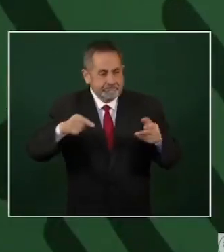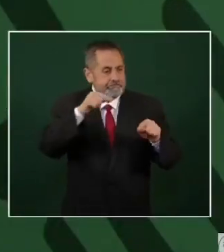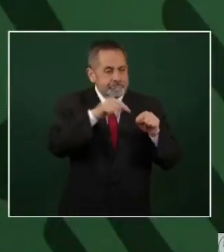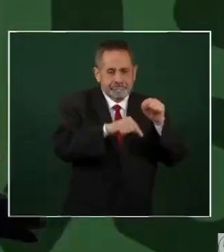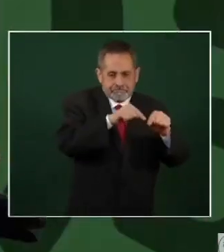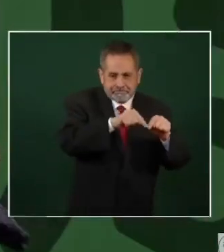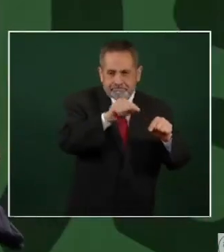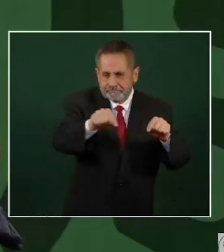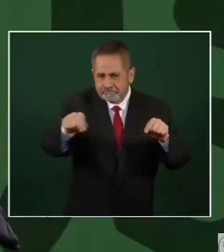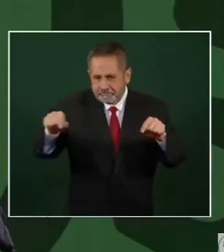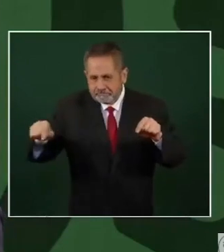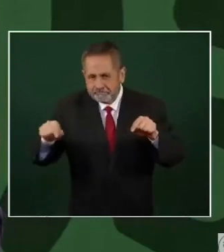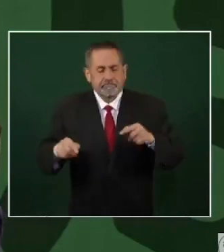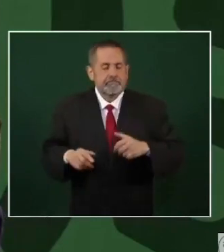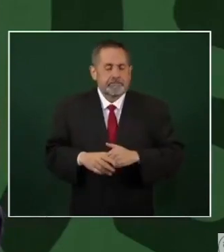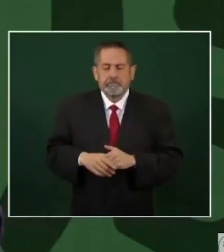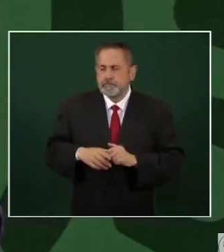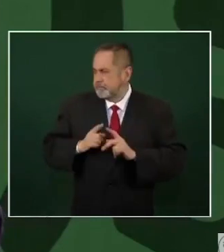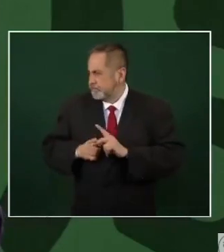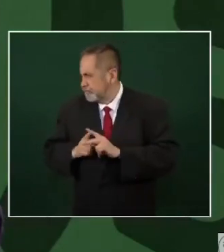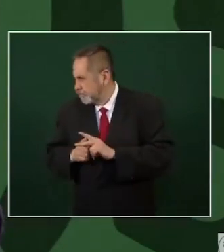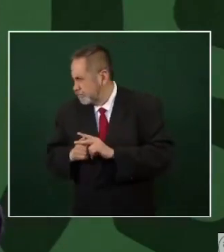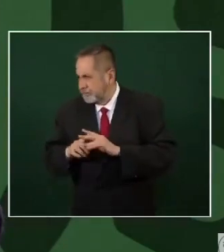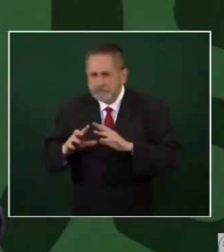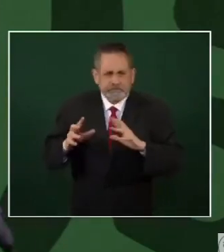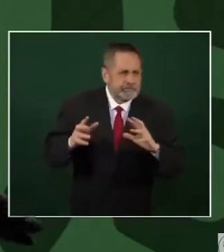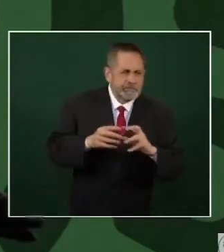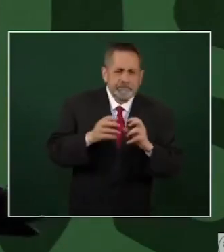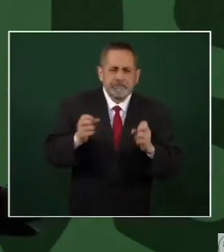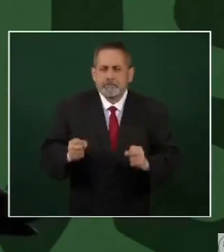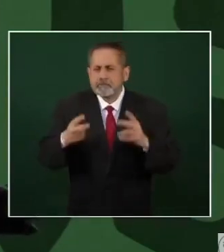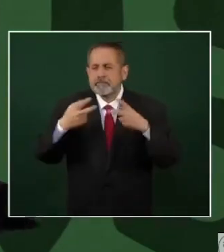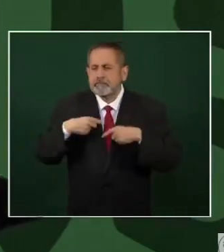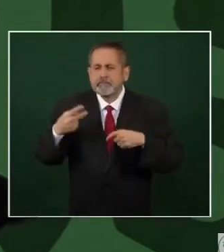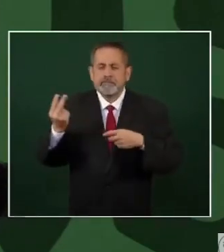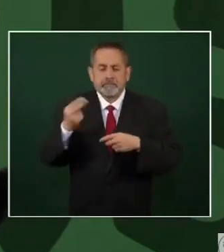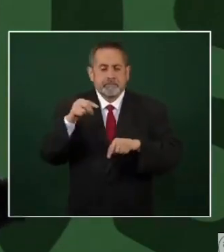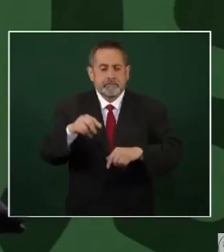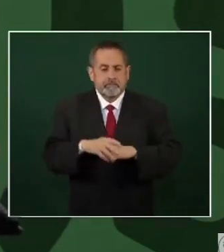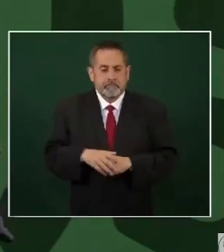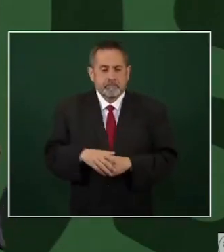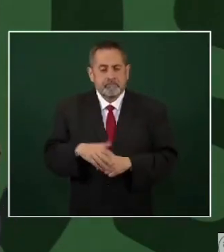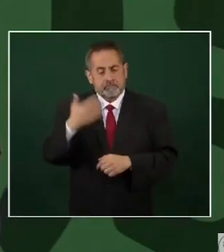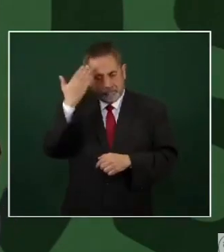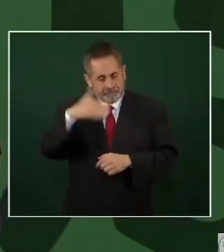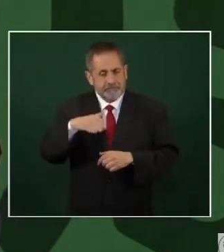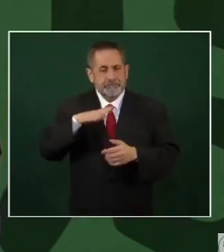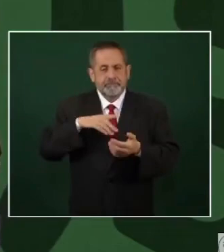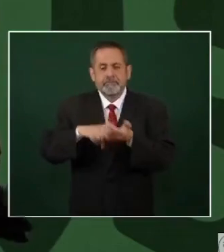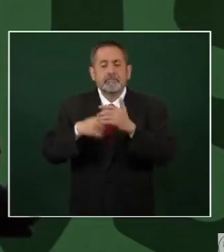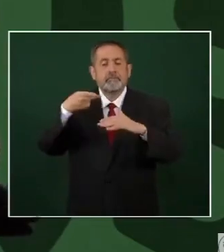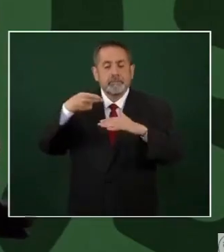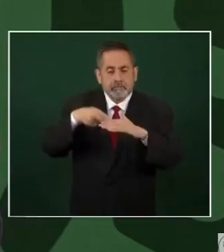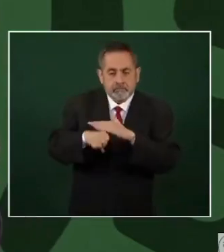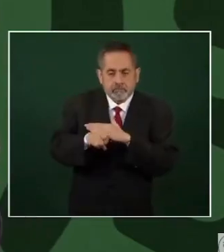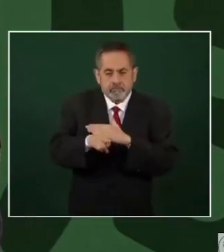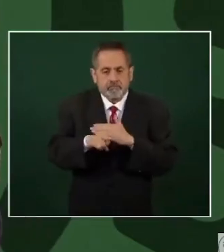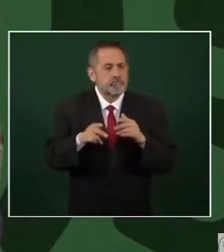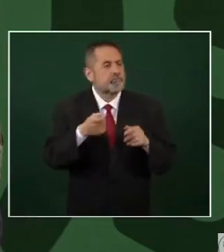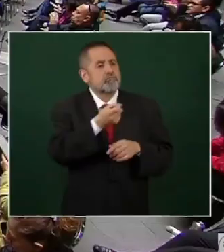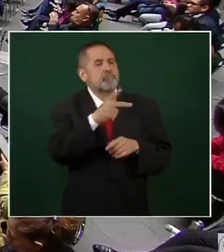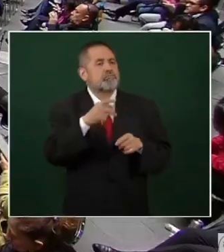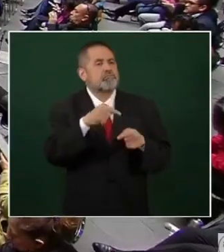de cuánto personal requería cada una de las estaciones. Tenemos, ustedes saben, tenemos estaciones